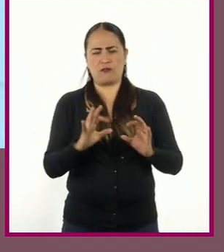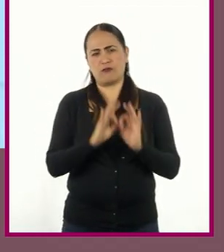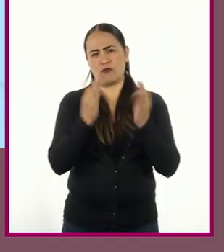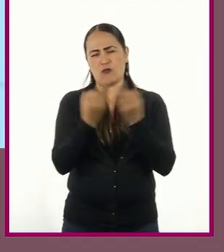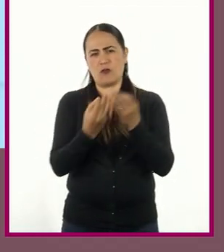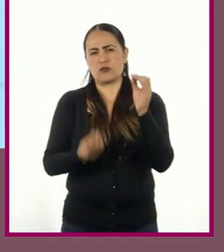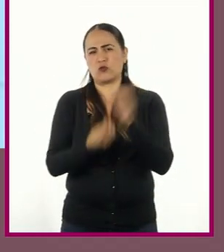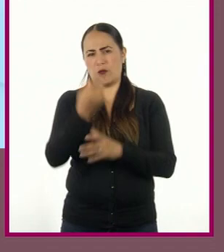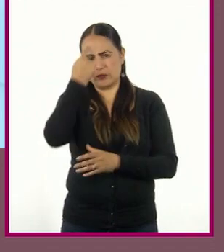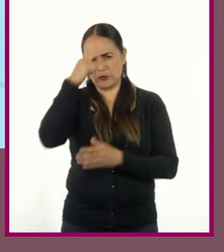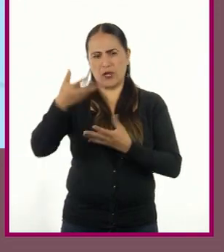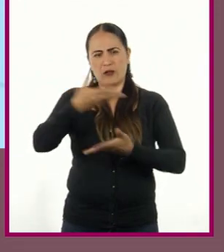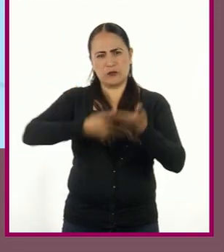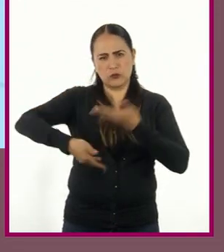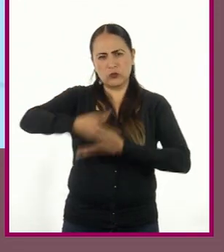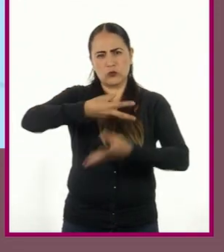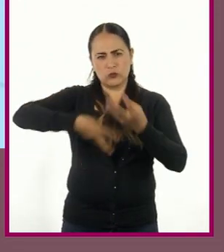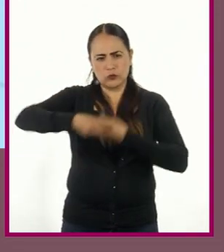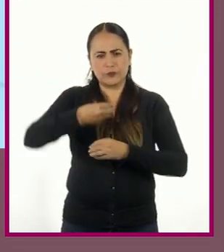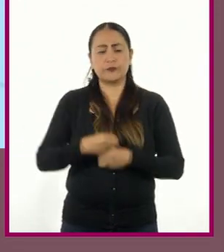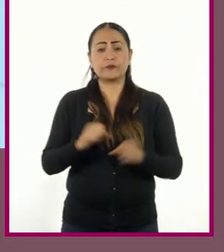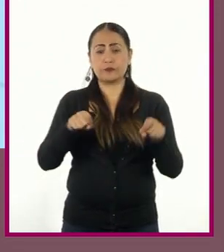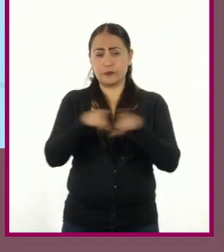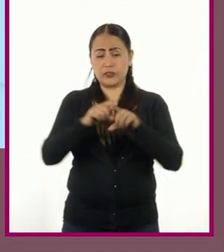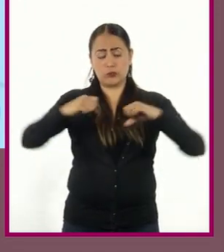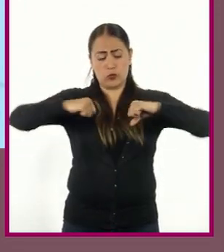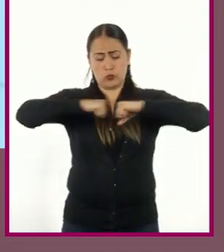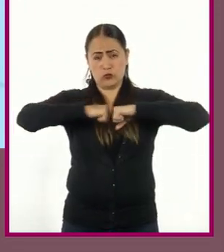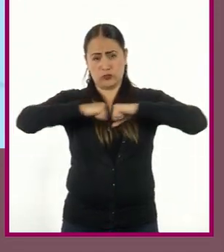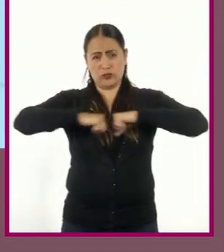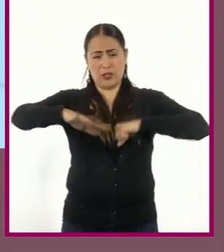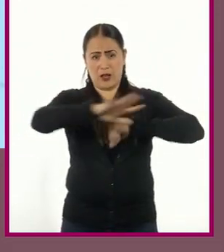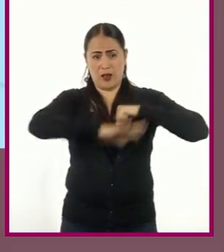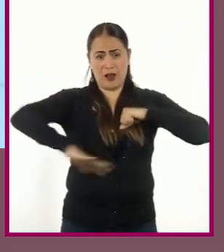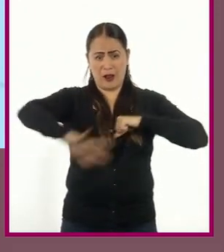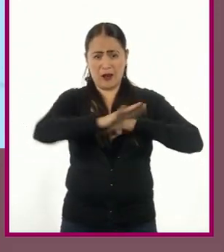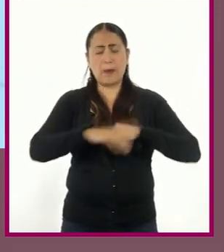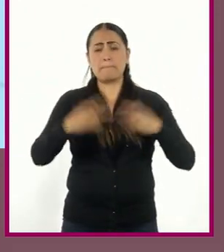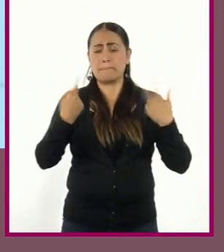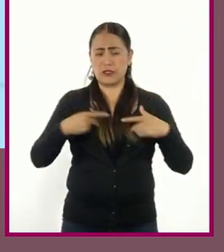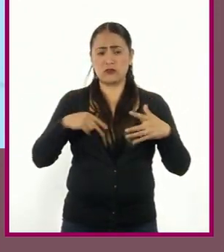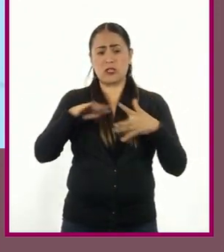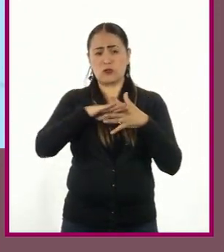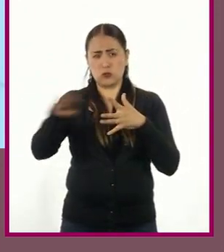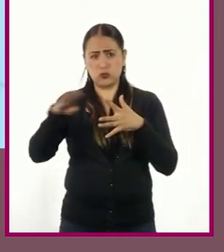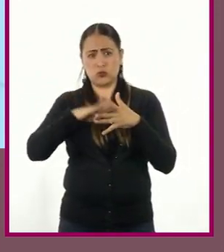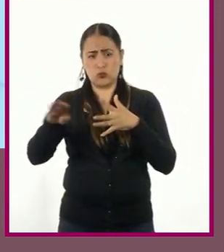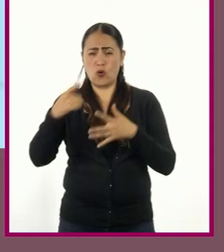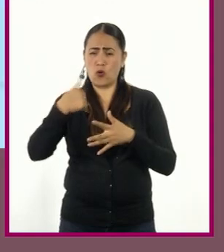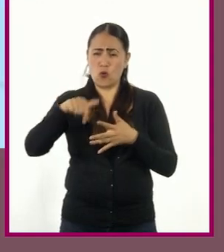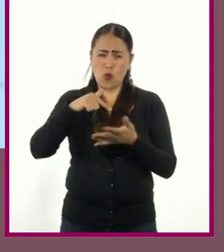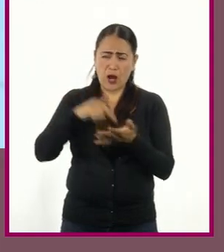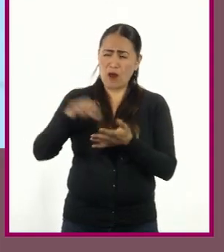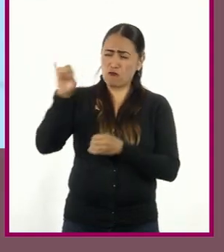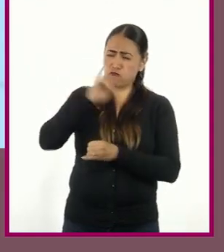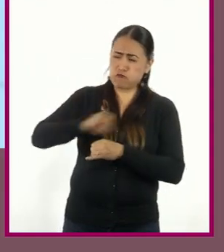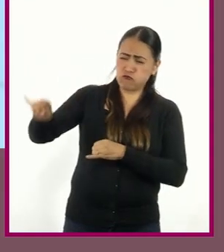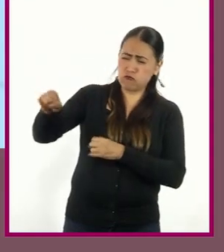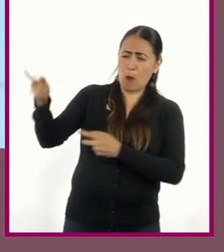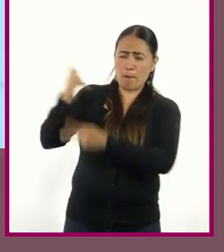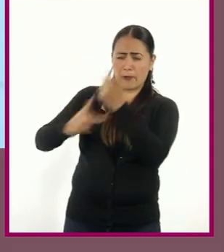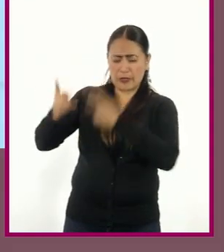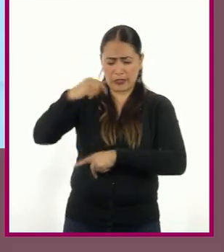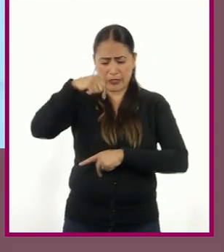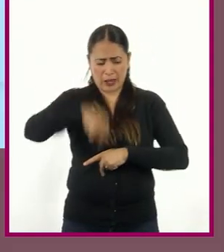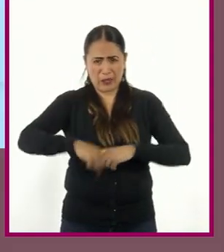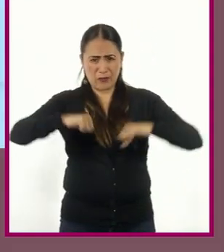convivencia. En las zonas fronterizas también permanecen transitoriamente muchos migrantes que provienen de lugares lejanos. Se quedan un